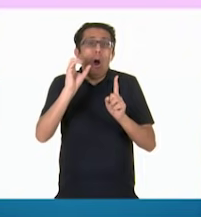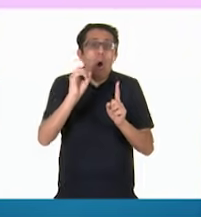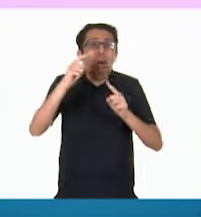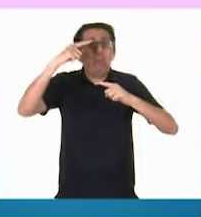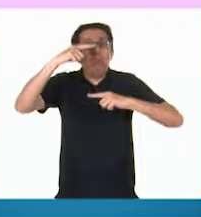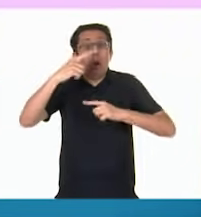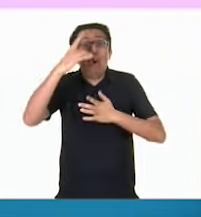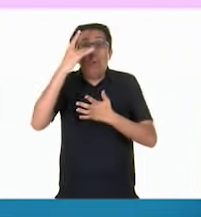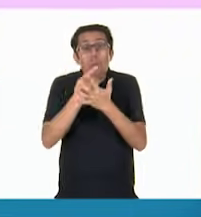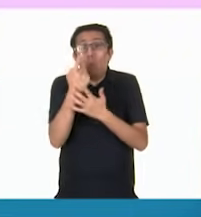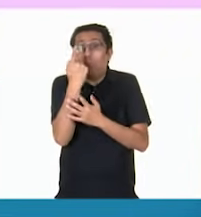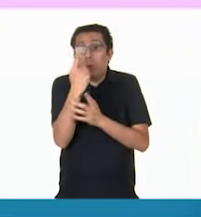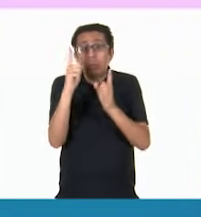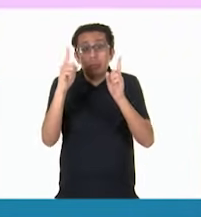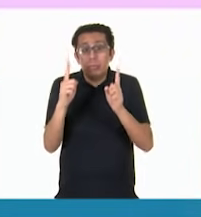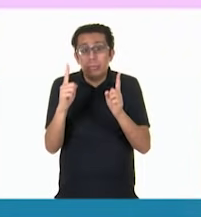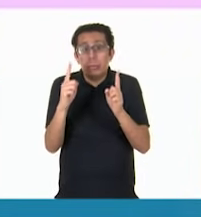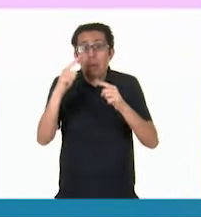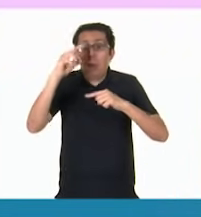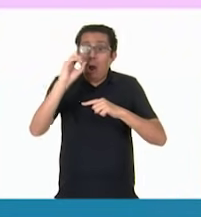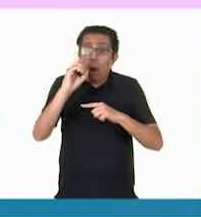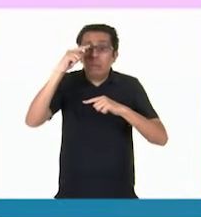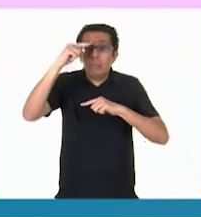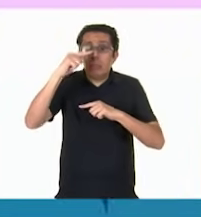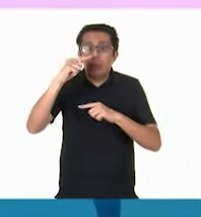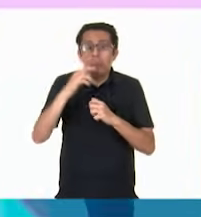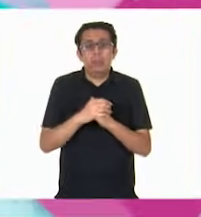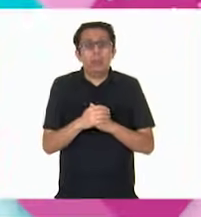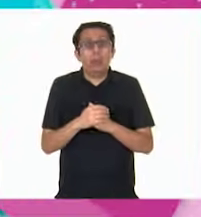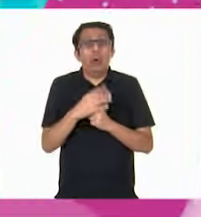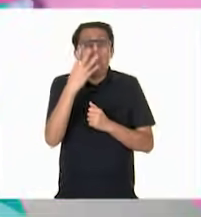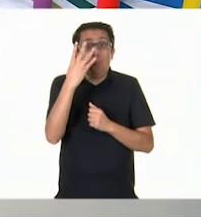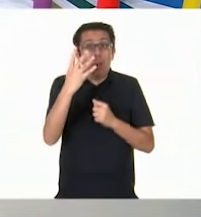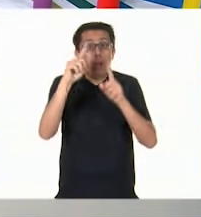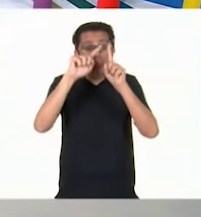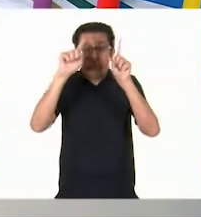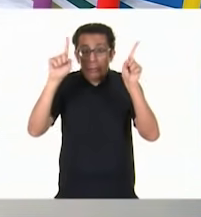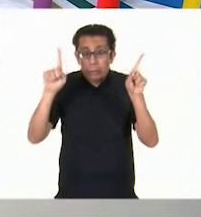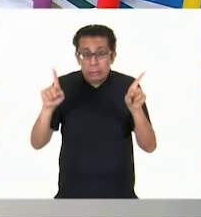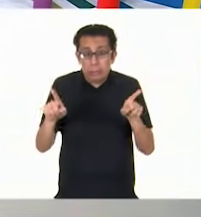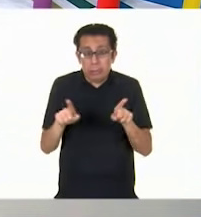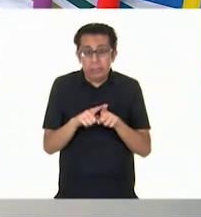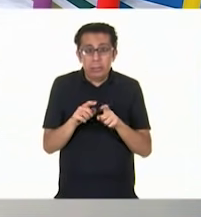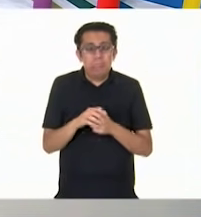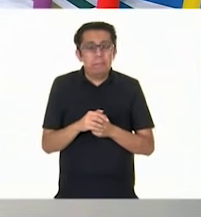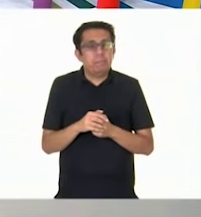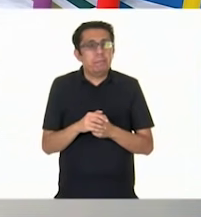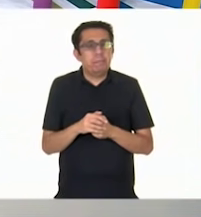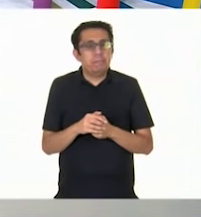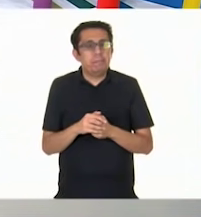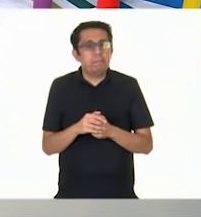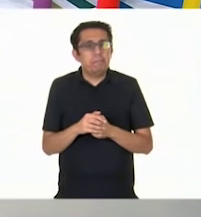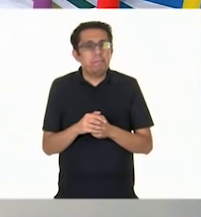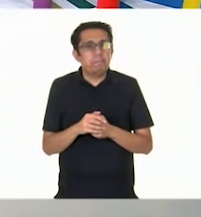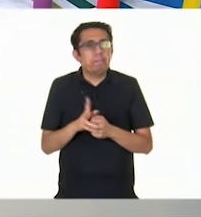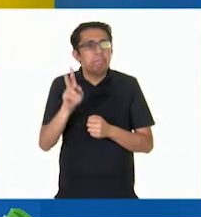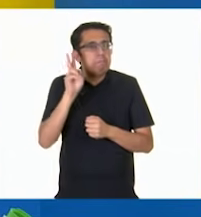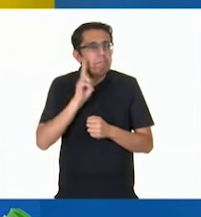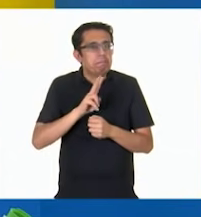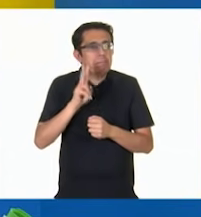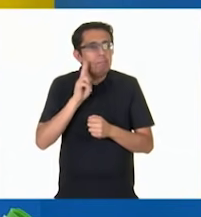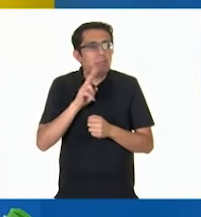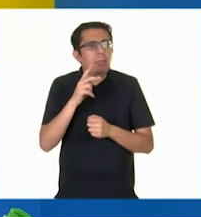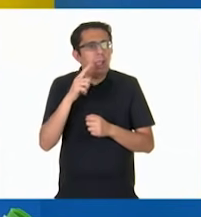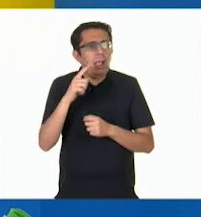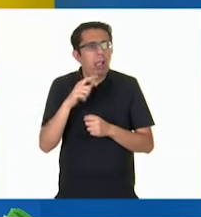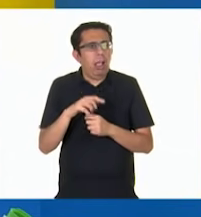Ok. Un cuadrilátero con solo un par de lados paralelos. A ver, ahí están los lados